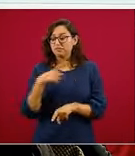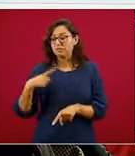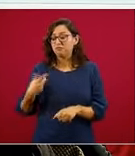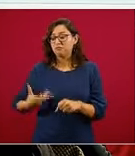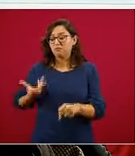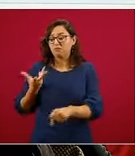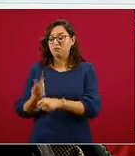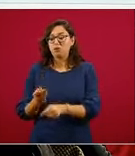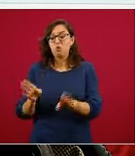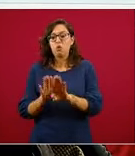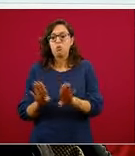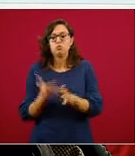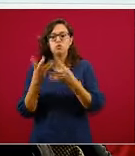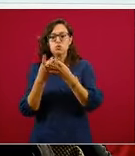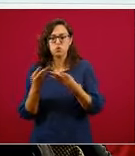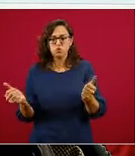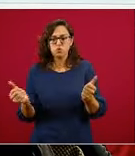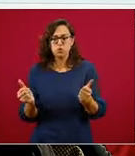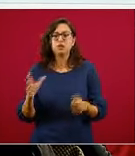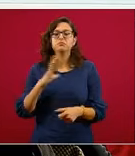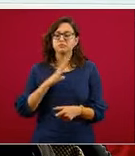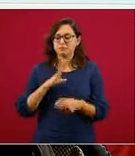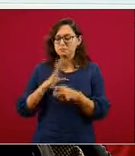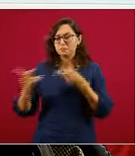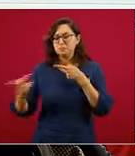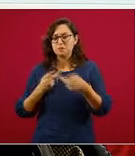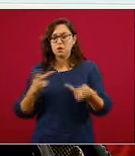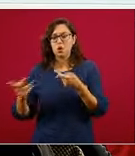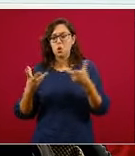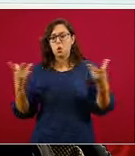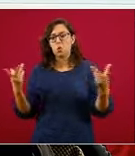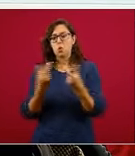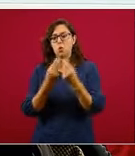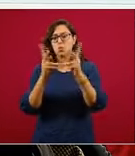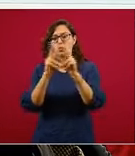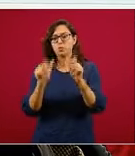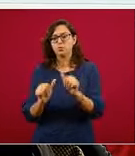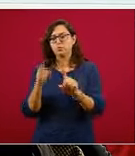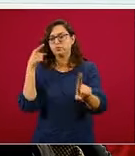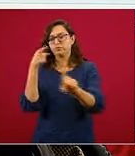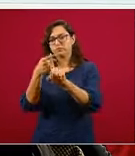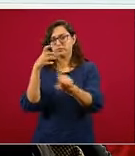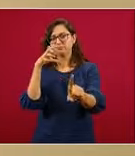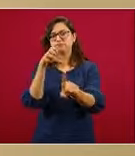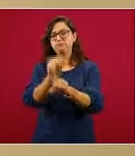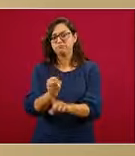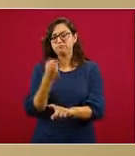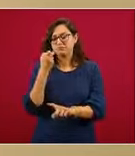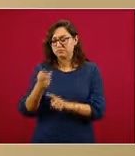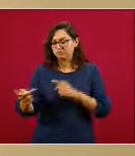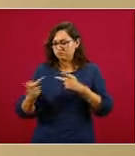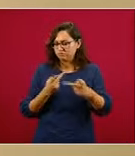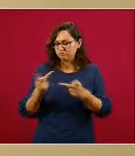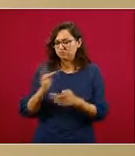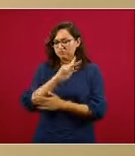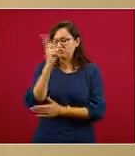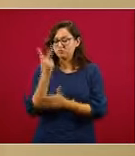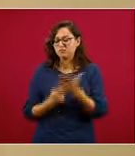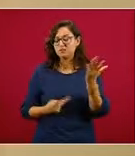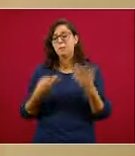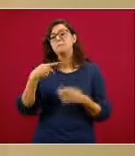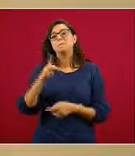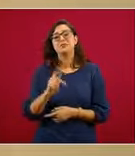Paz. Desafortunadamente, una parte importante de los usuarios van a requerir de un tratamiento largo, costoso y difícil.